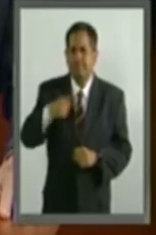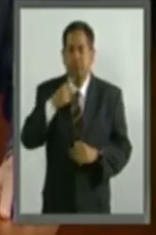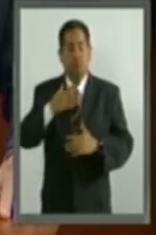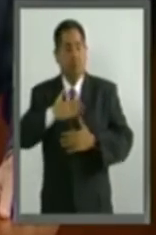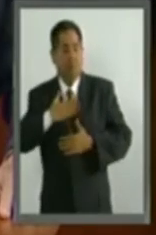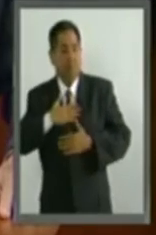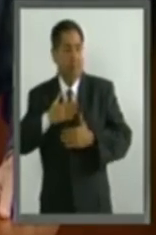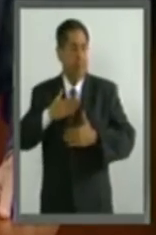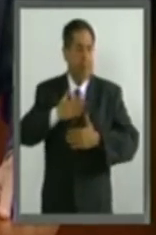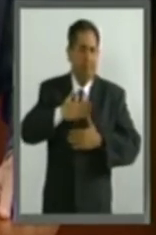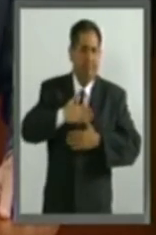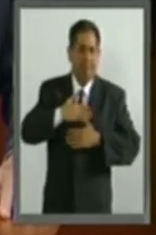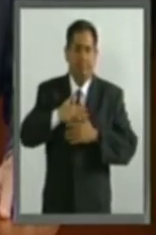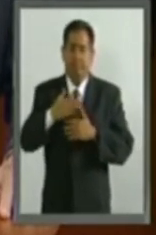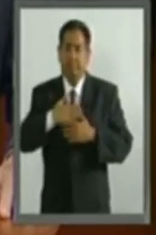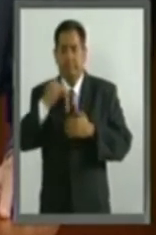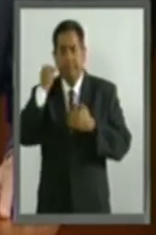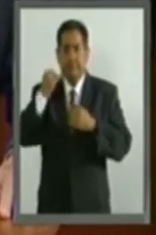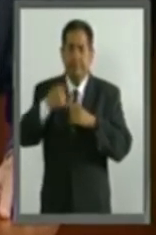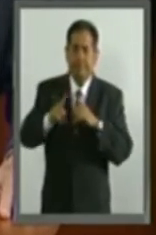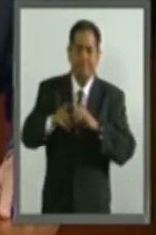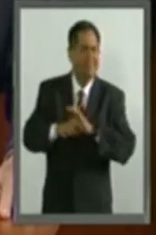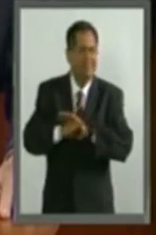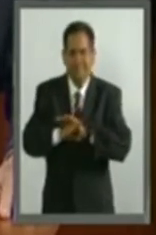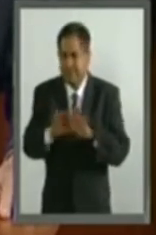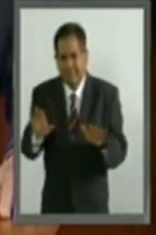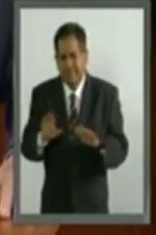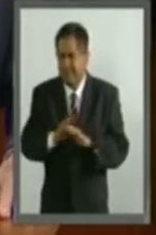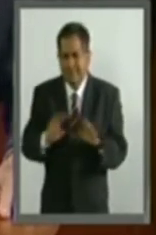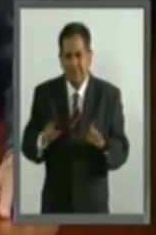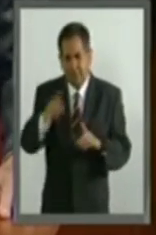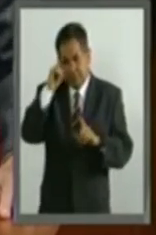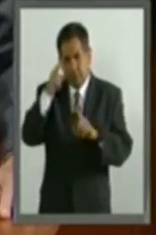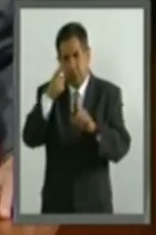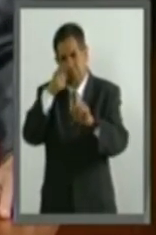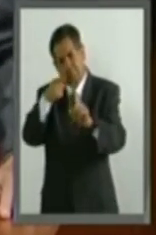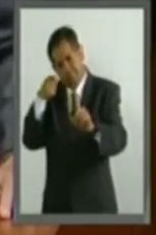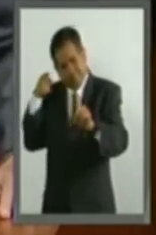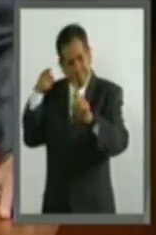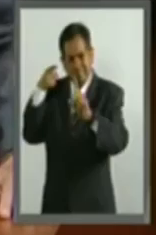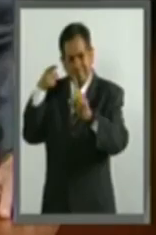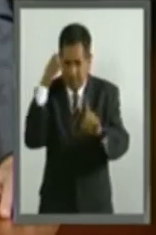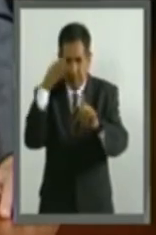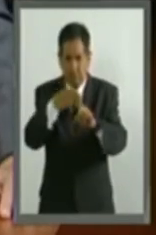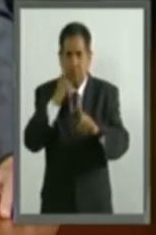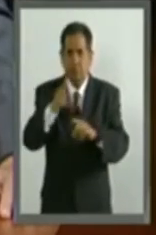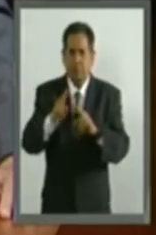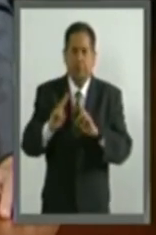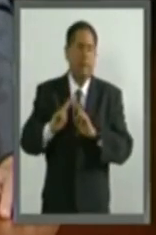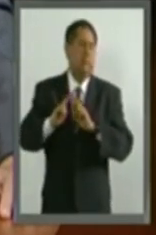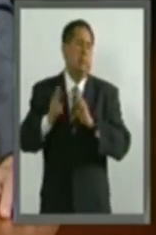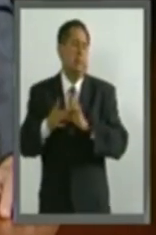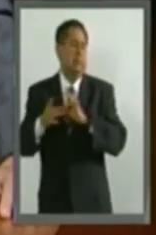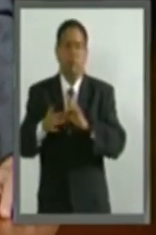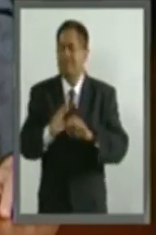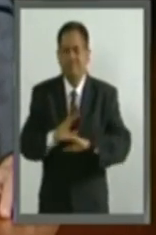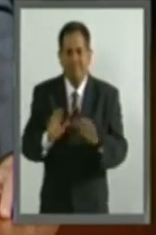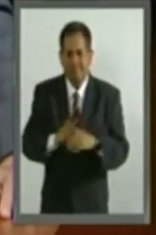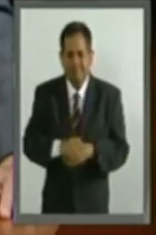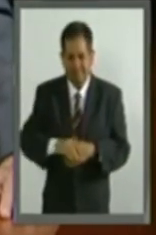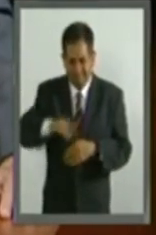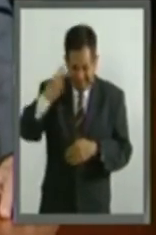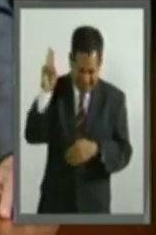galvanizar nuestras posiciones con un solo objetivo que va más allá de la expresión: la